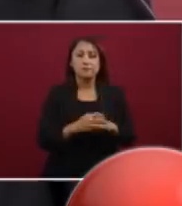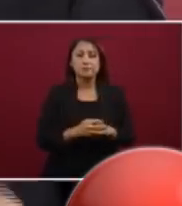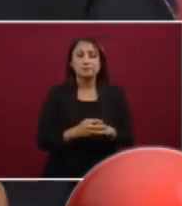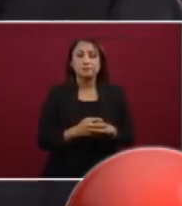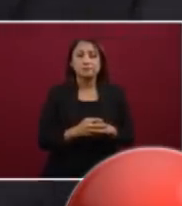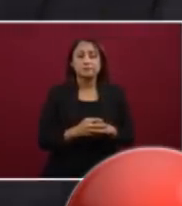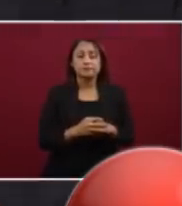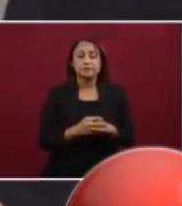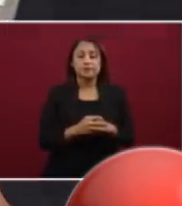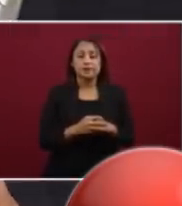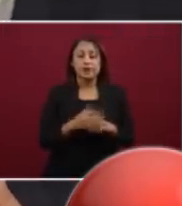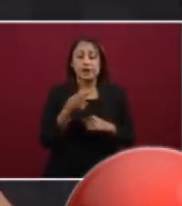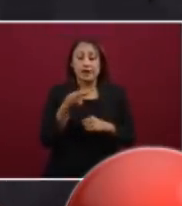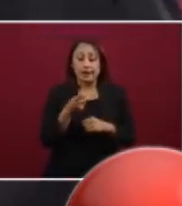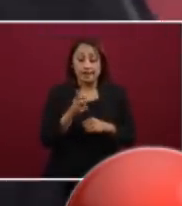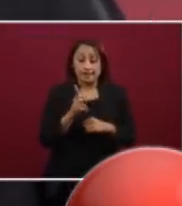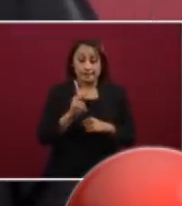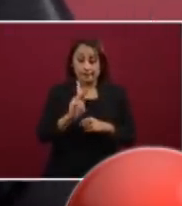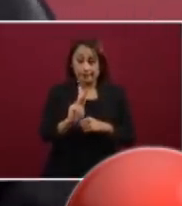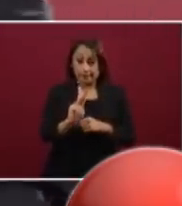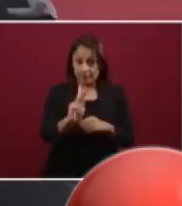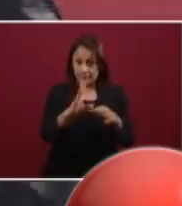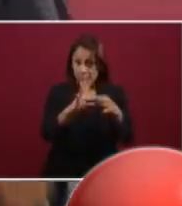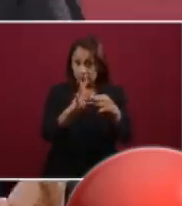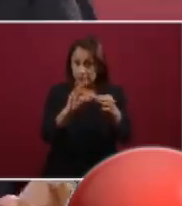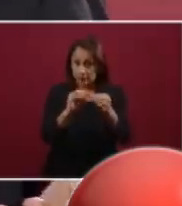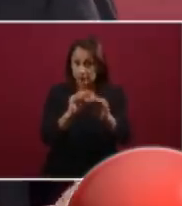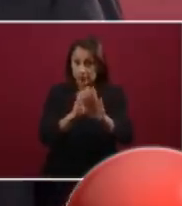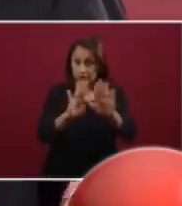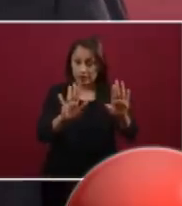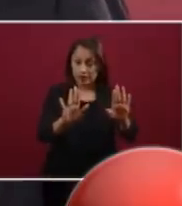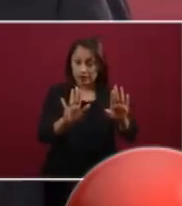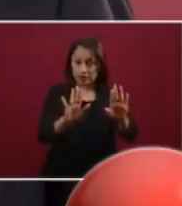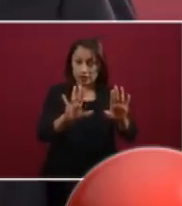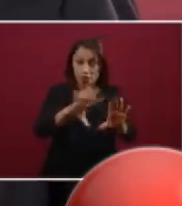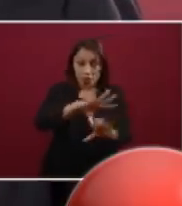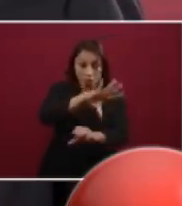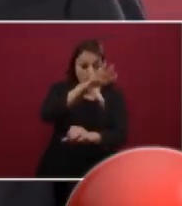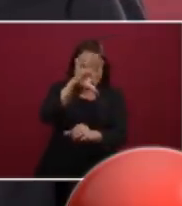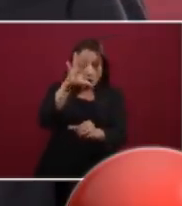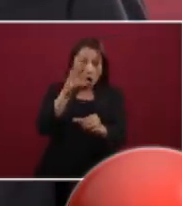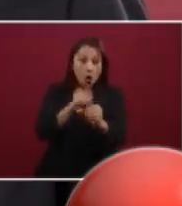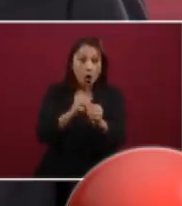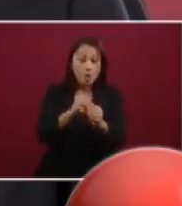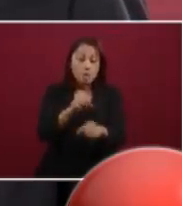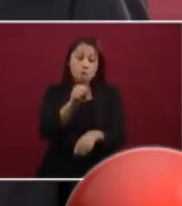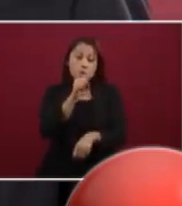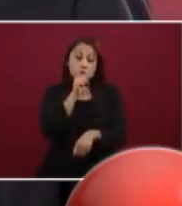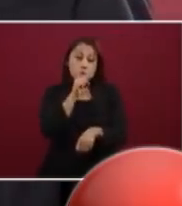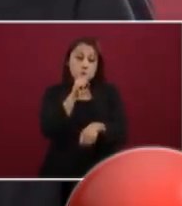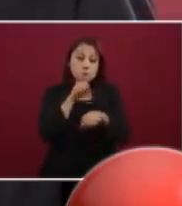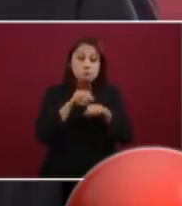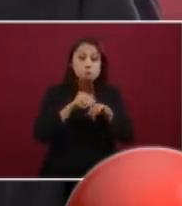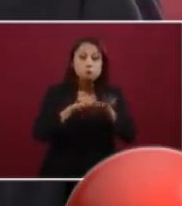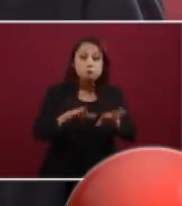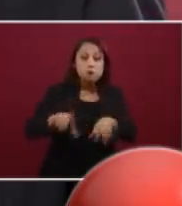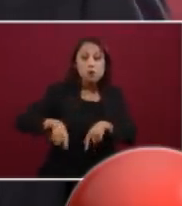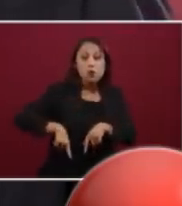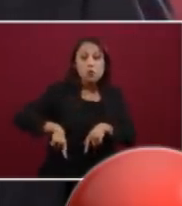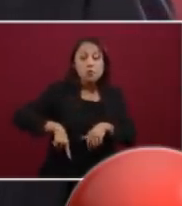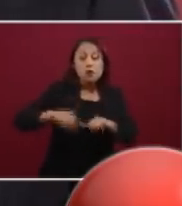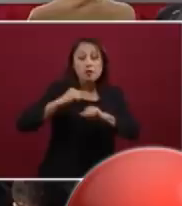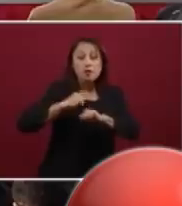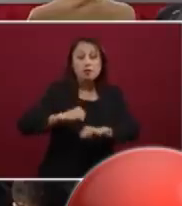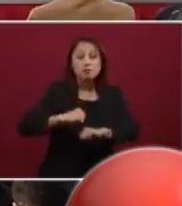pero no es todo el gasto de publicidad del gobierno. Ah,